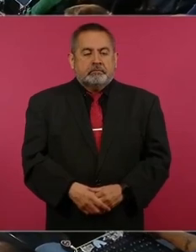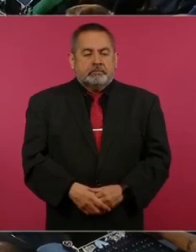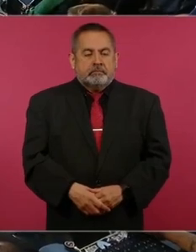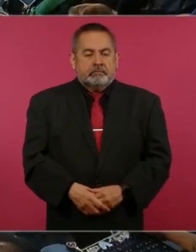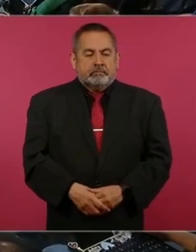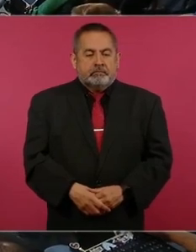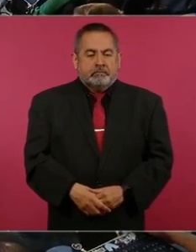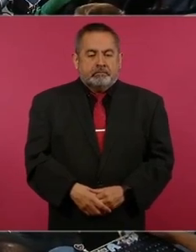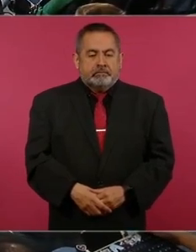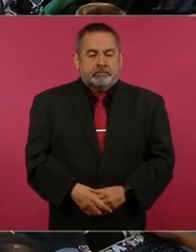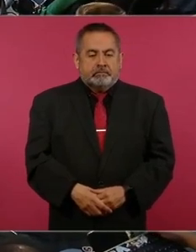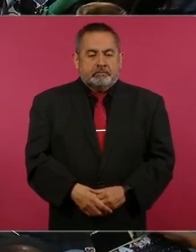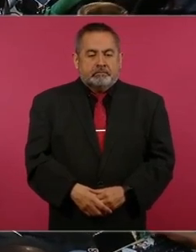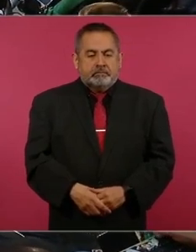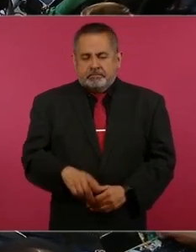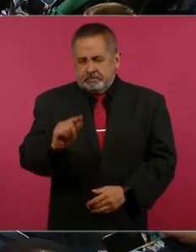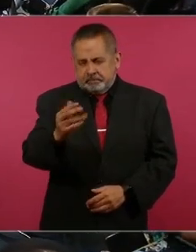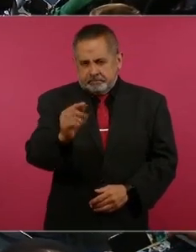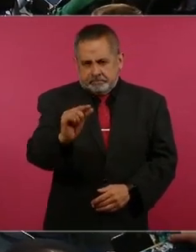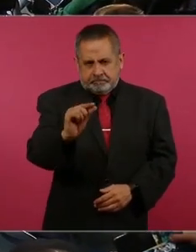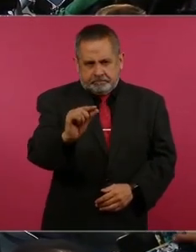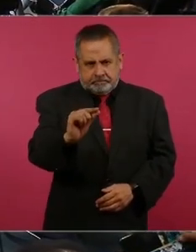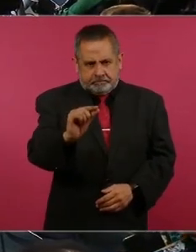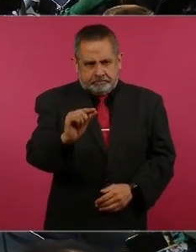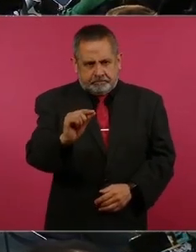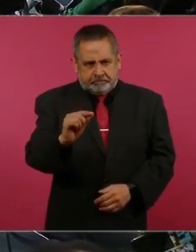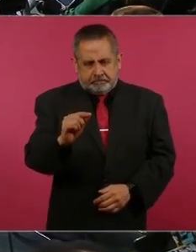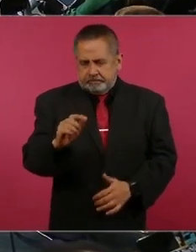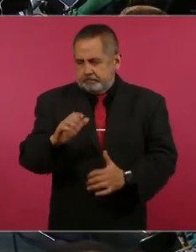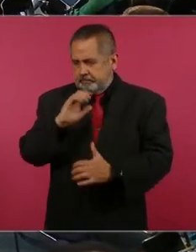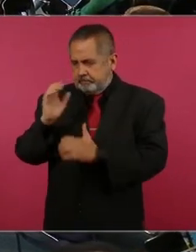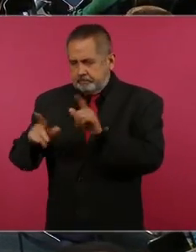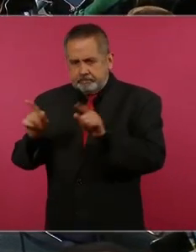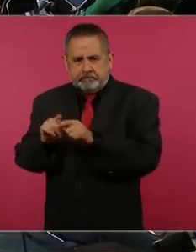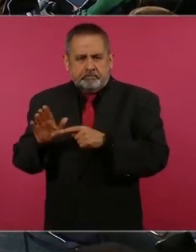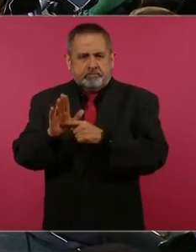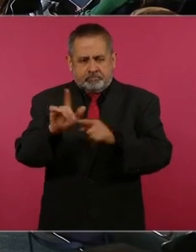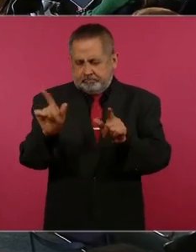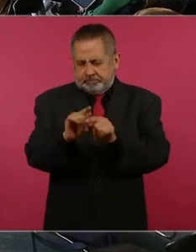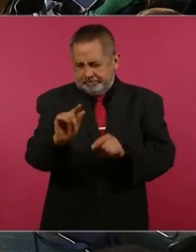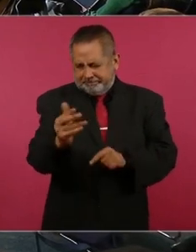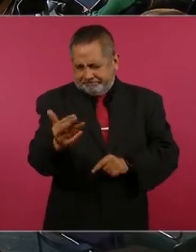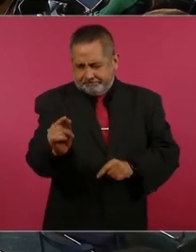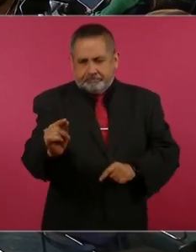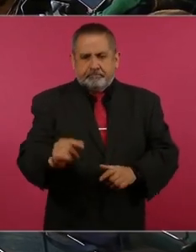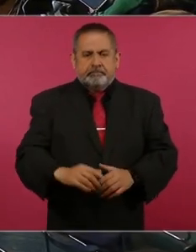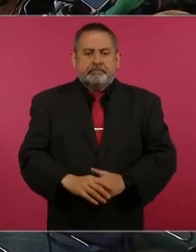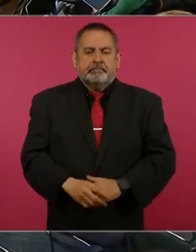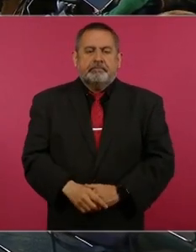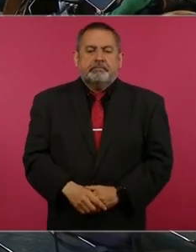¿O todavía? A ver, espérate un ratito, vamos a parar más para cerrar este capítulo.